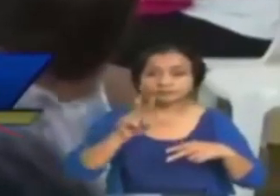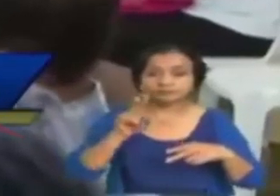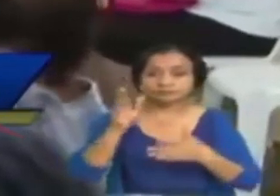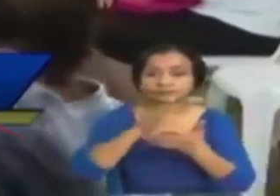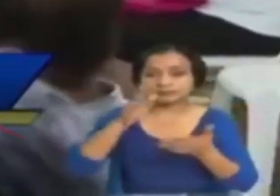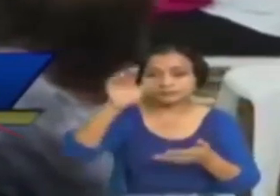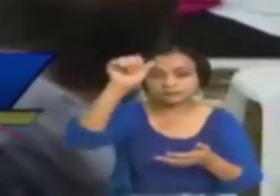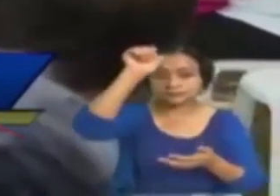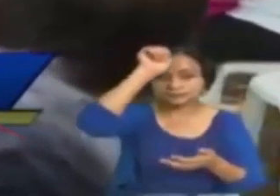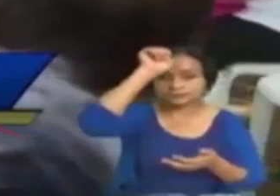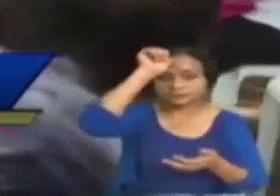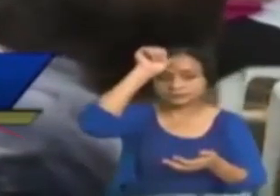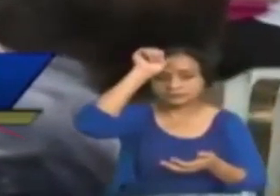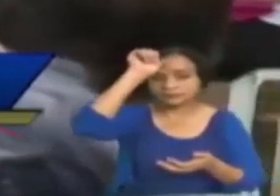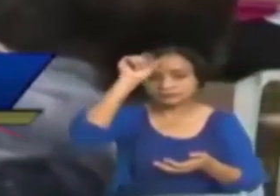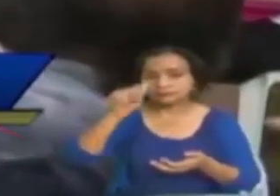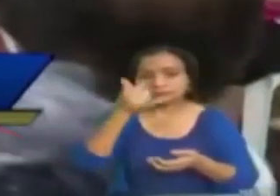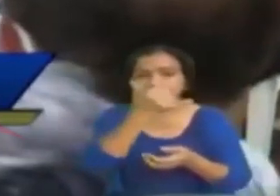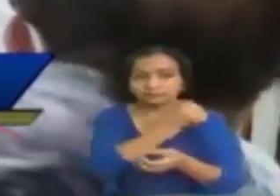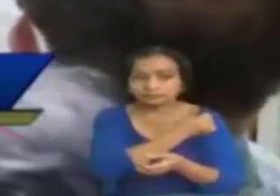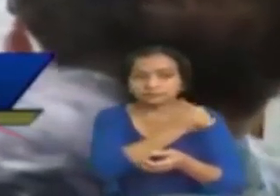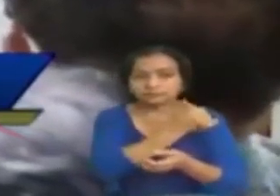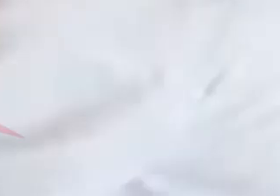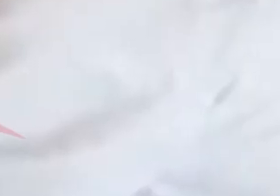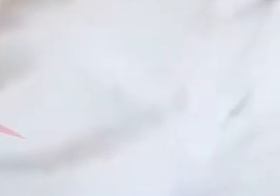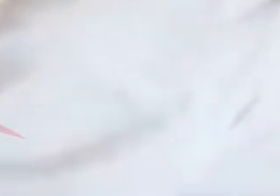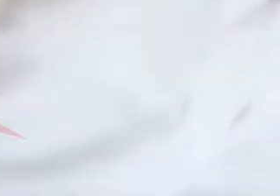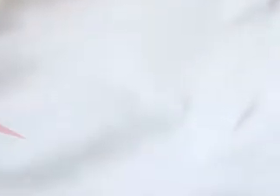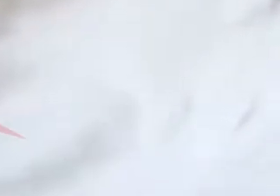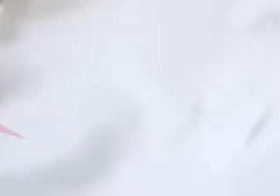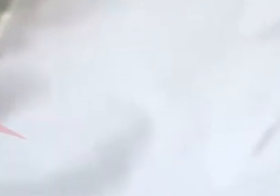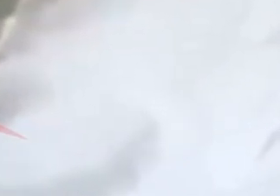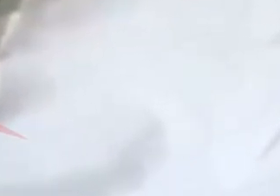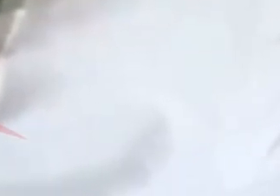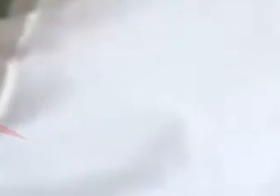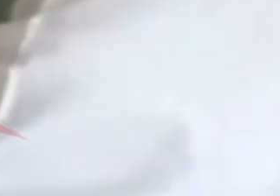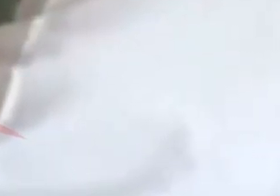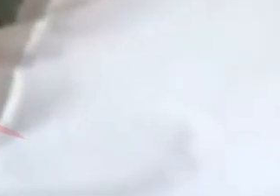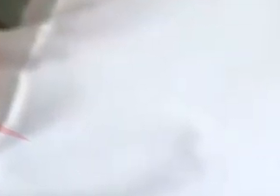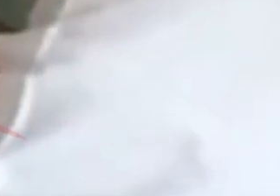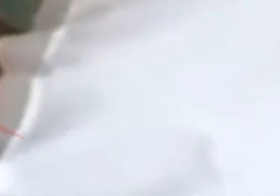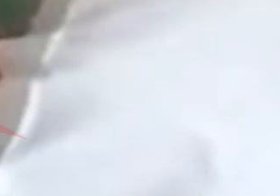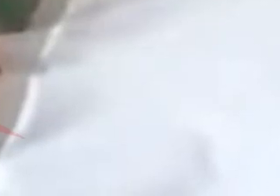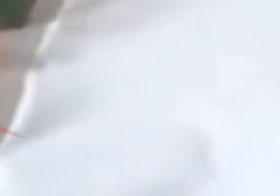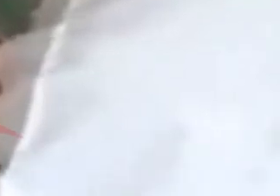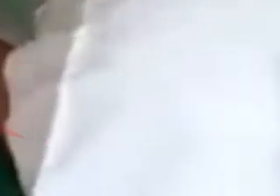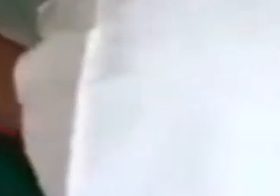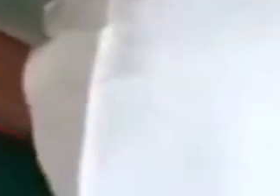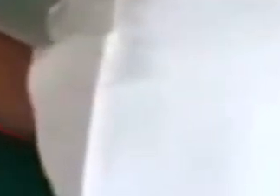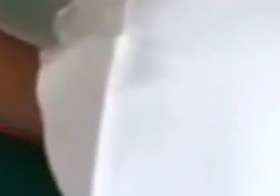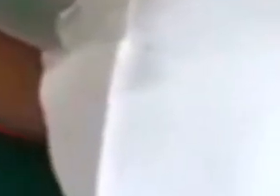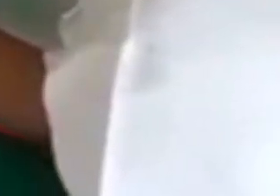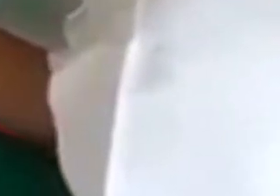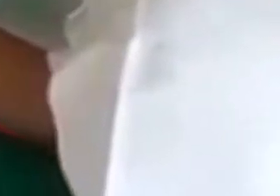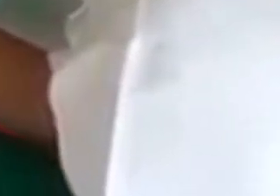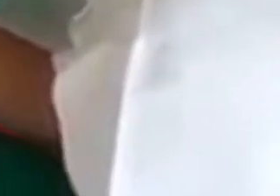en puntos fronterizos, maestros, profesionales de turismo y otras instituciones, además de grupos de riesgos entre